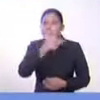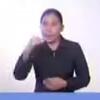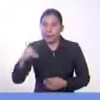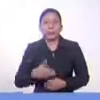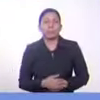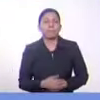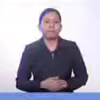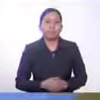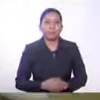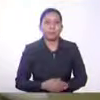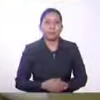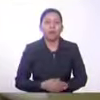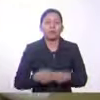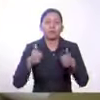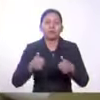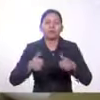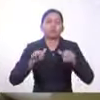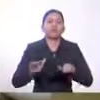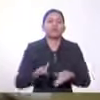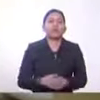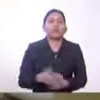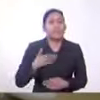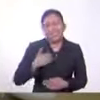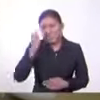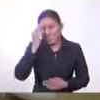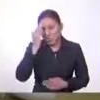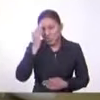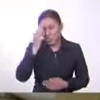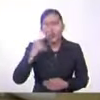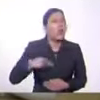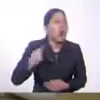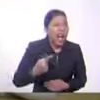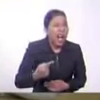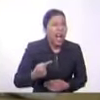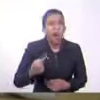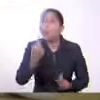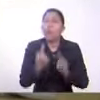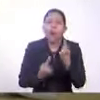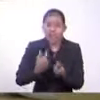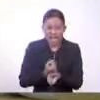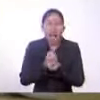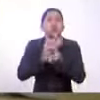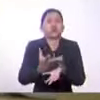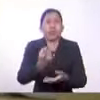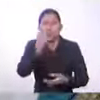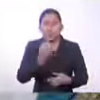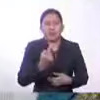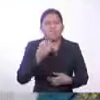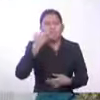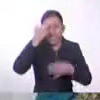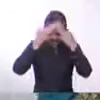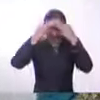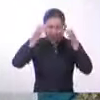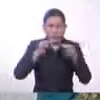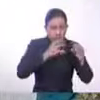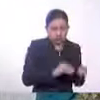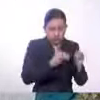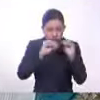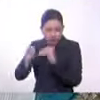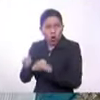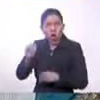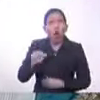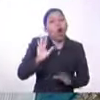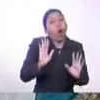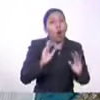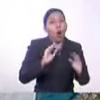¿verdad? Gracias. Y quisiera saber también cuáles son las causas por las que las personas deciden irse de su país. Fíjate que